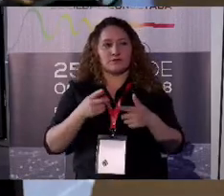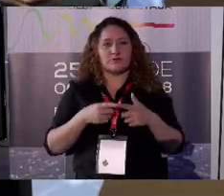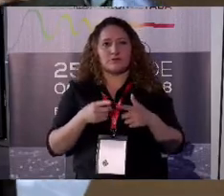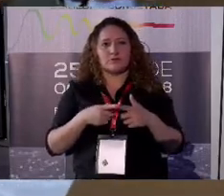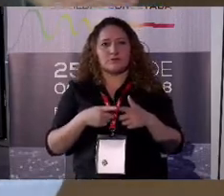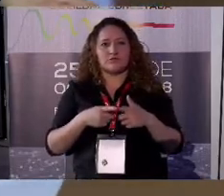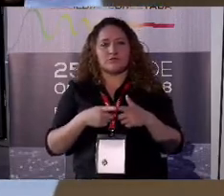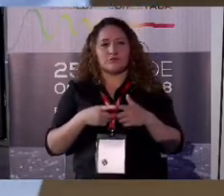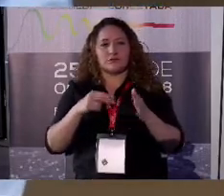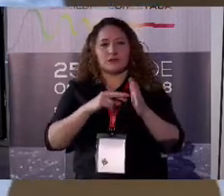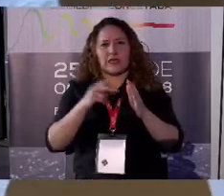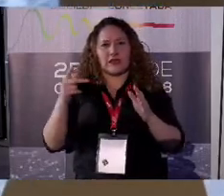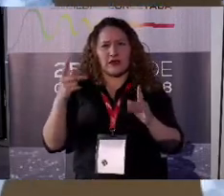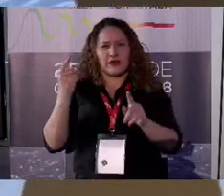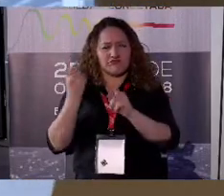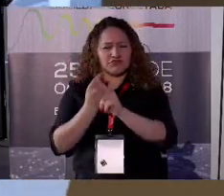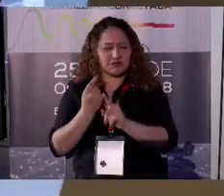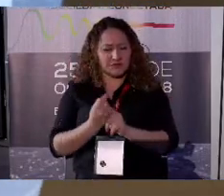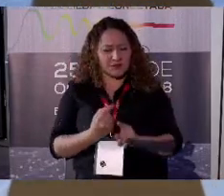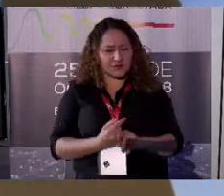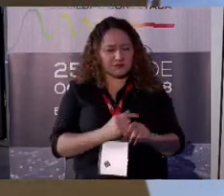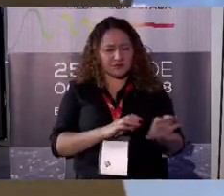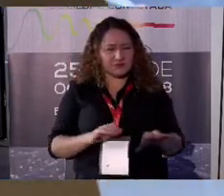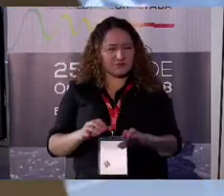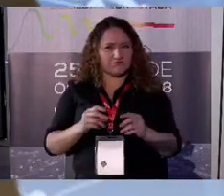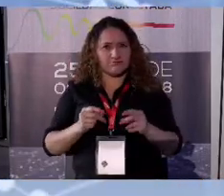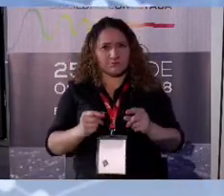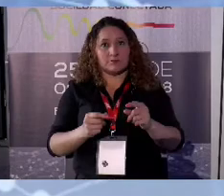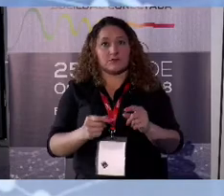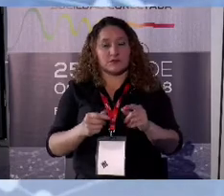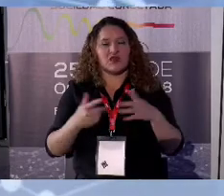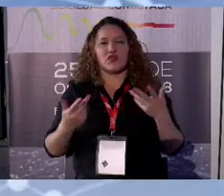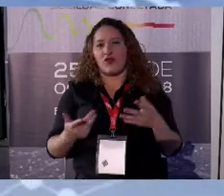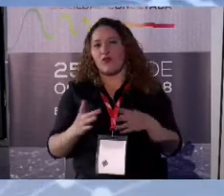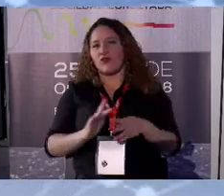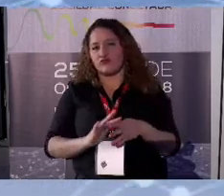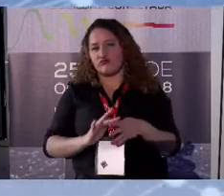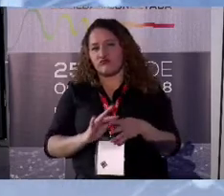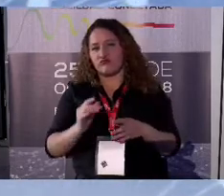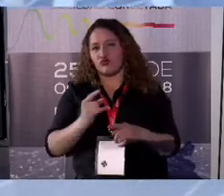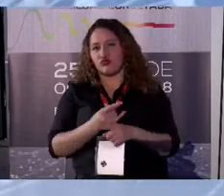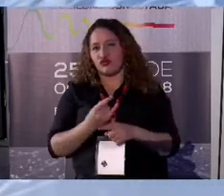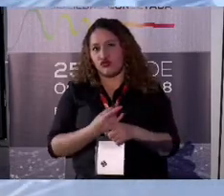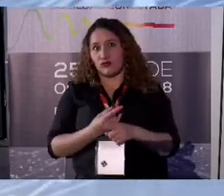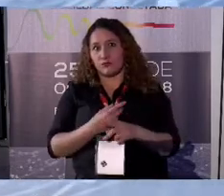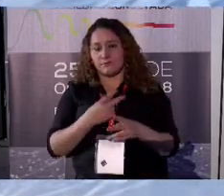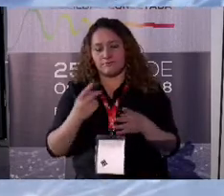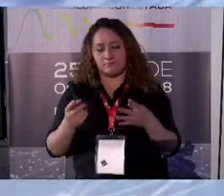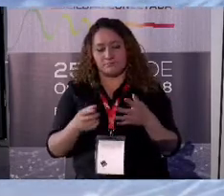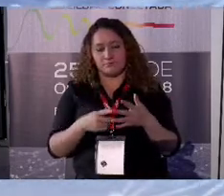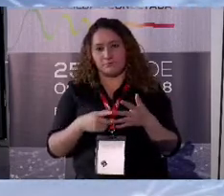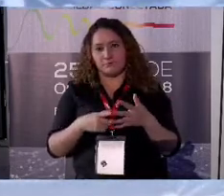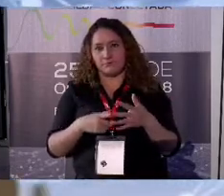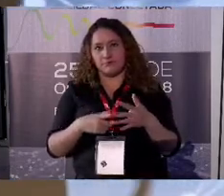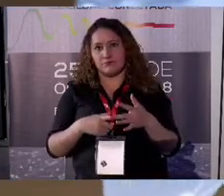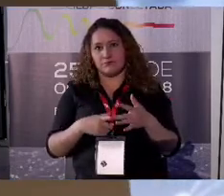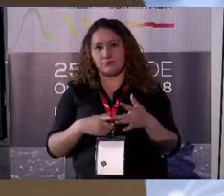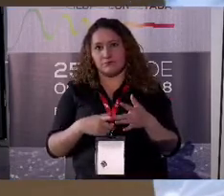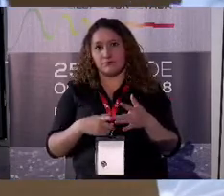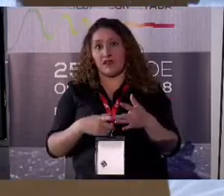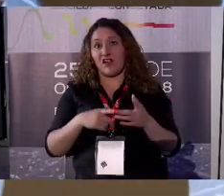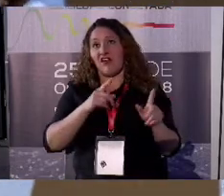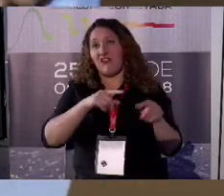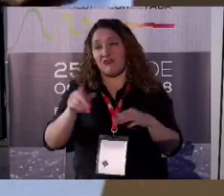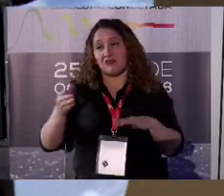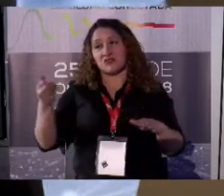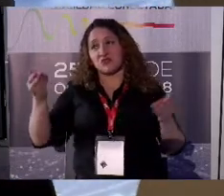eficiencia técnica, pues, que es la utilización de la banda como tal. Hay propuestas de que el espectro sea abierto.